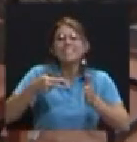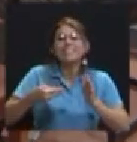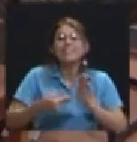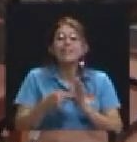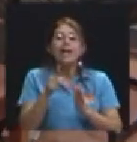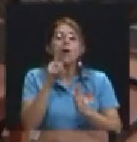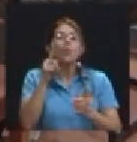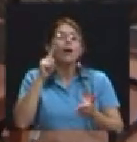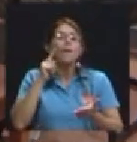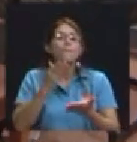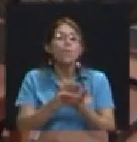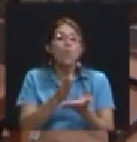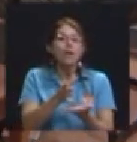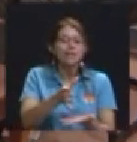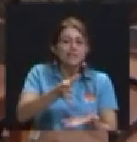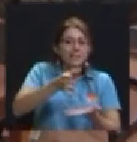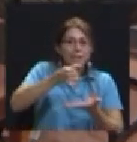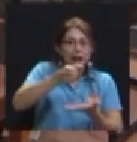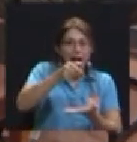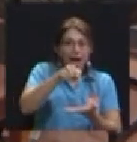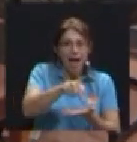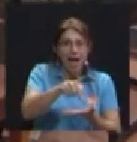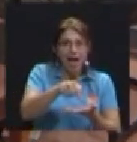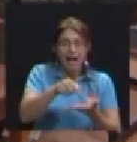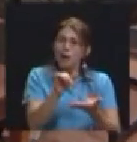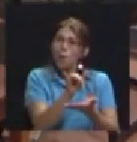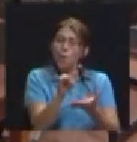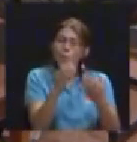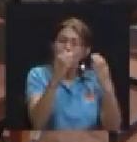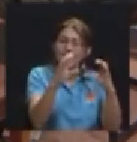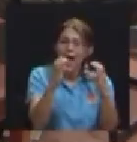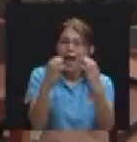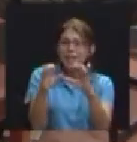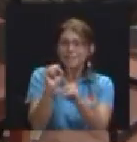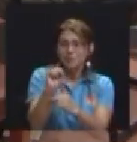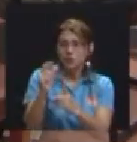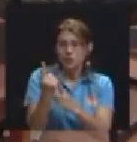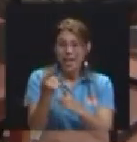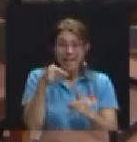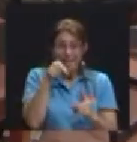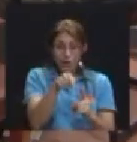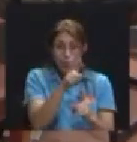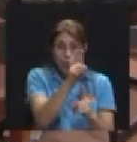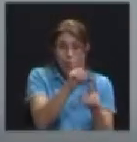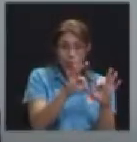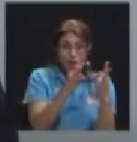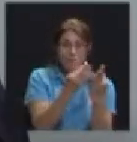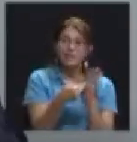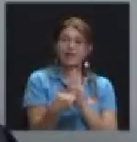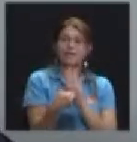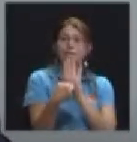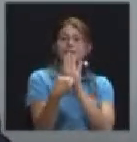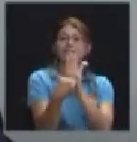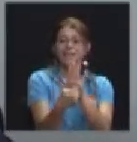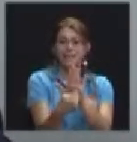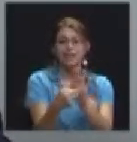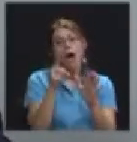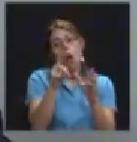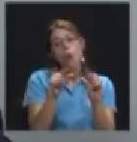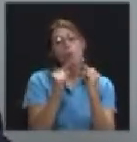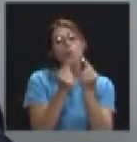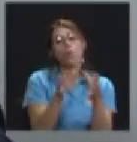las características técnicas, de manera que representa a los hogares de este país, y por